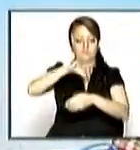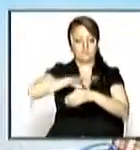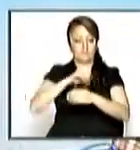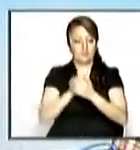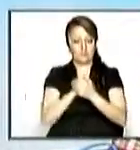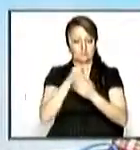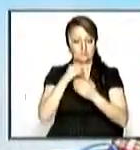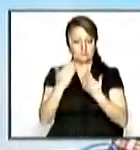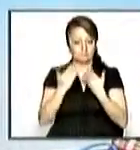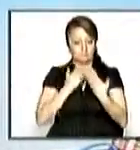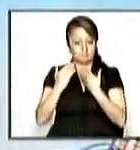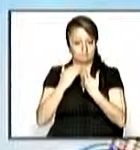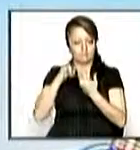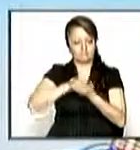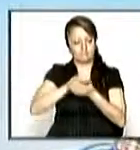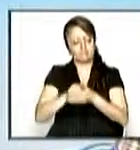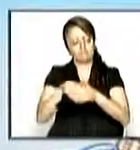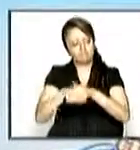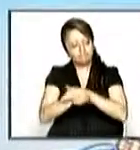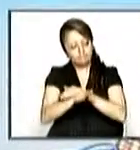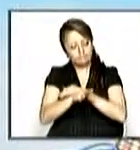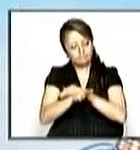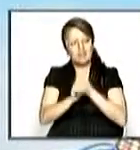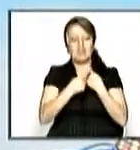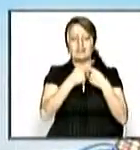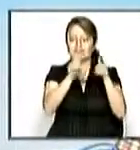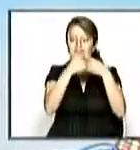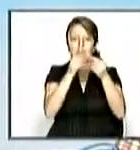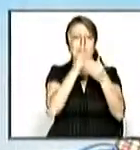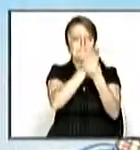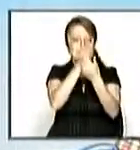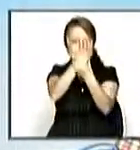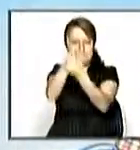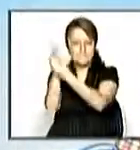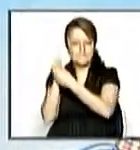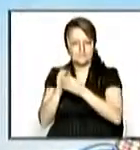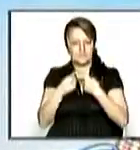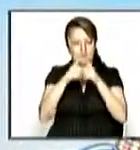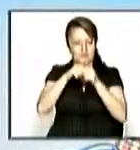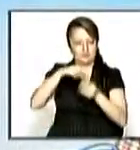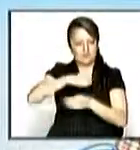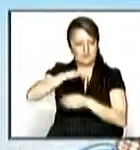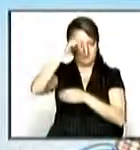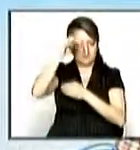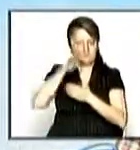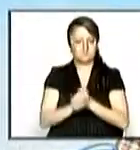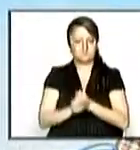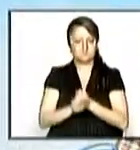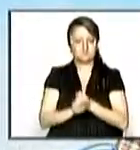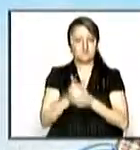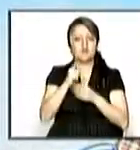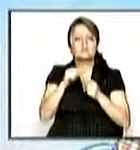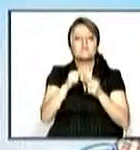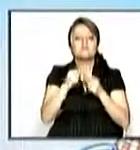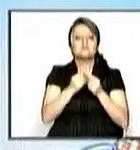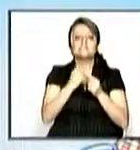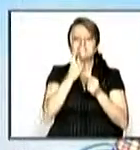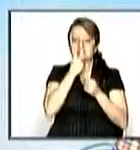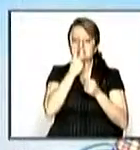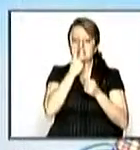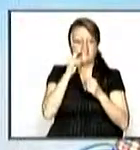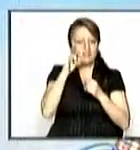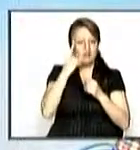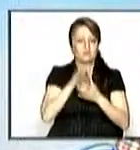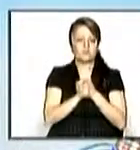el paciente entra por varios profesionales de la salud, entre ellos la odontología neurofocal. Trato cada mes de hacer